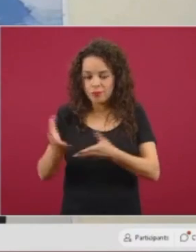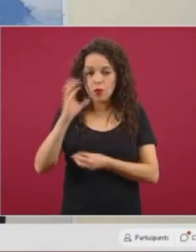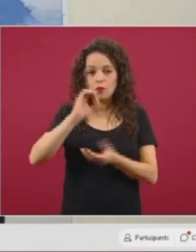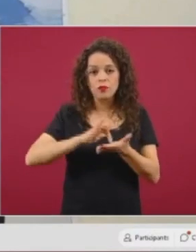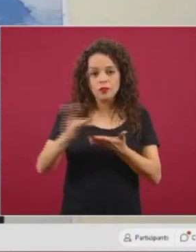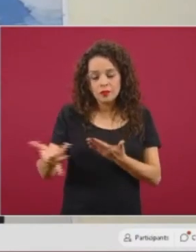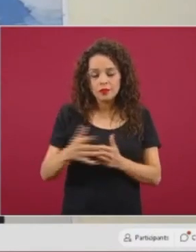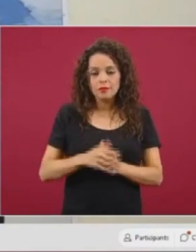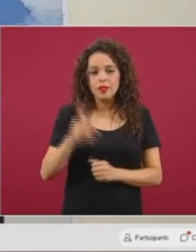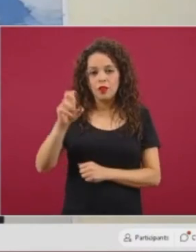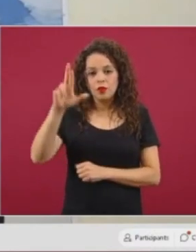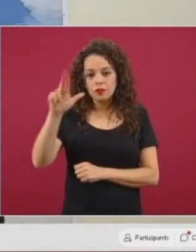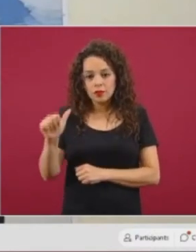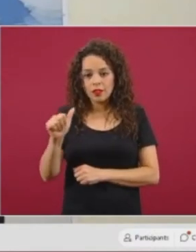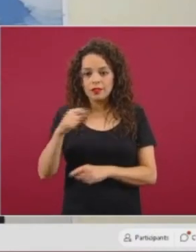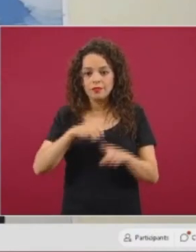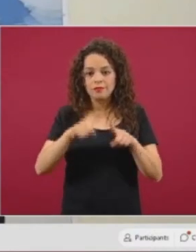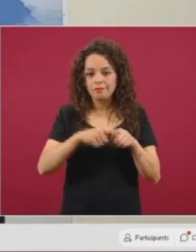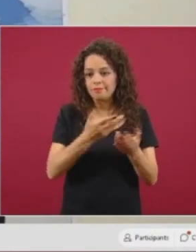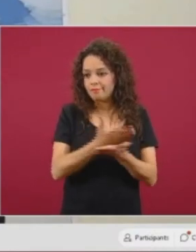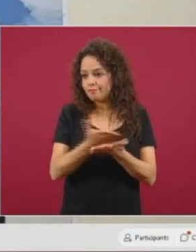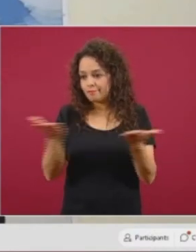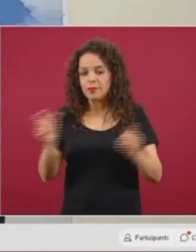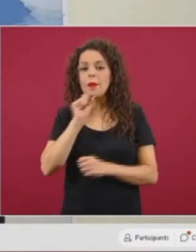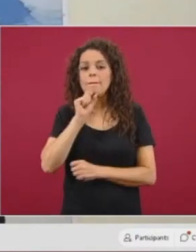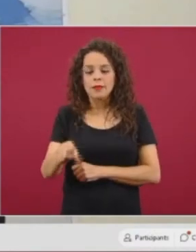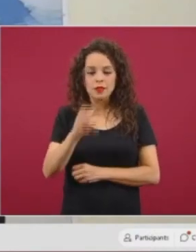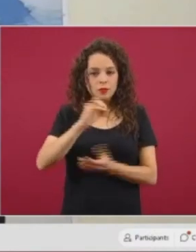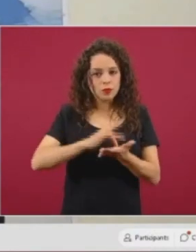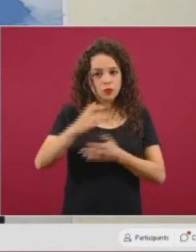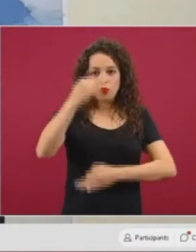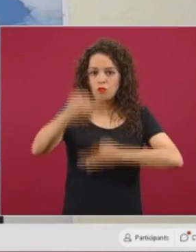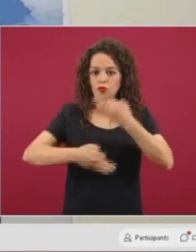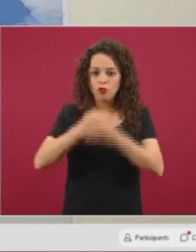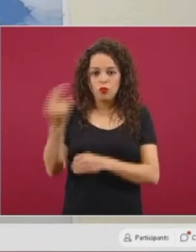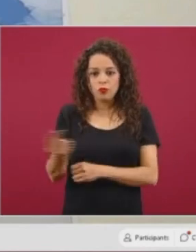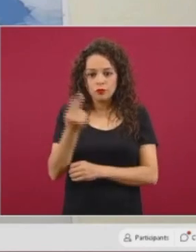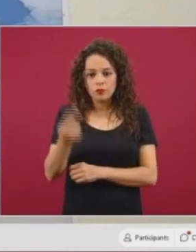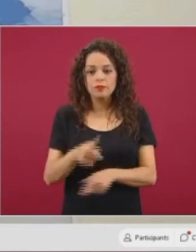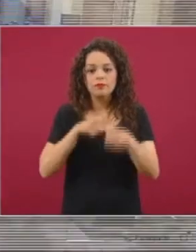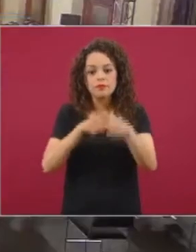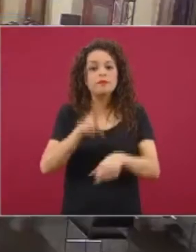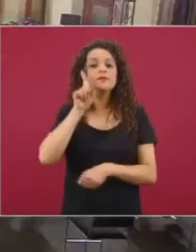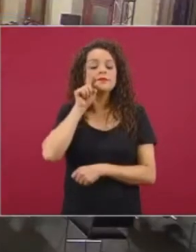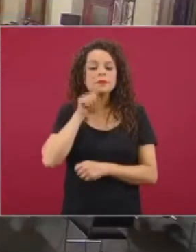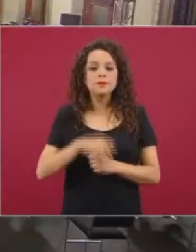Fabiola Lonís, gracias, Carla Berlichevsky, gracias a todas y todos ustedes. Seguimos mañana.